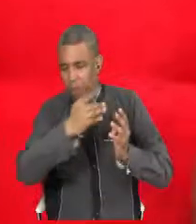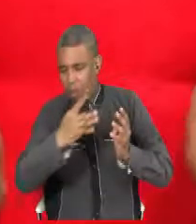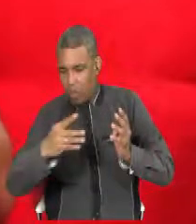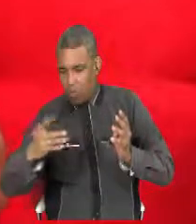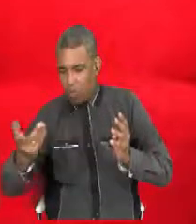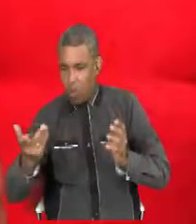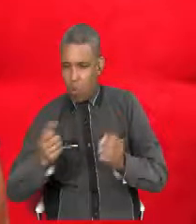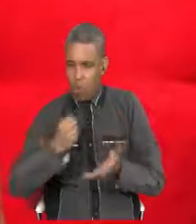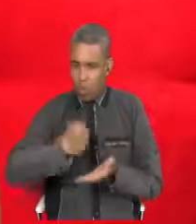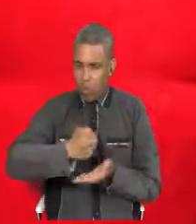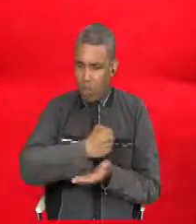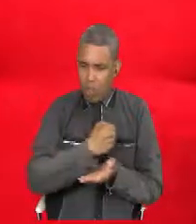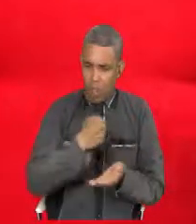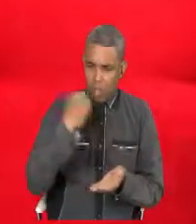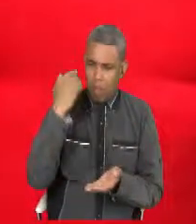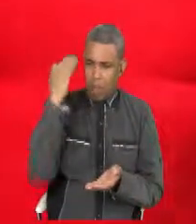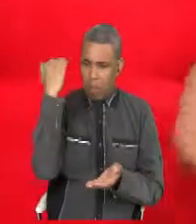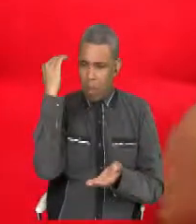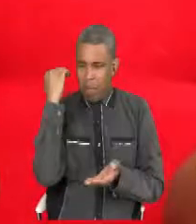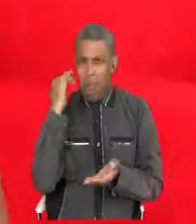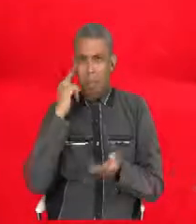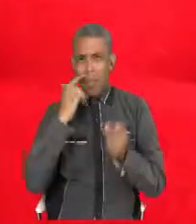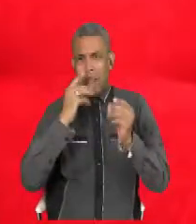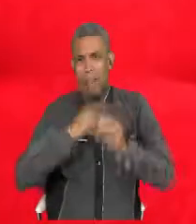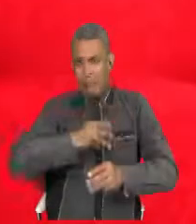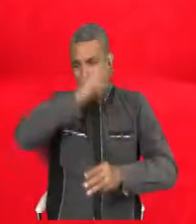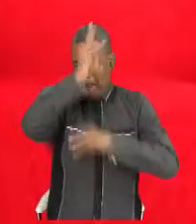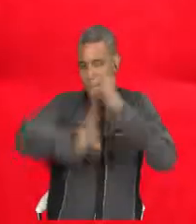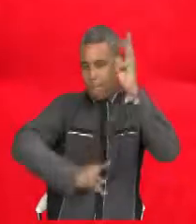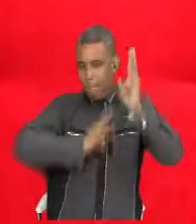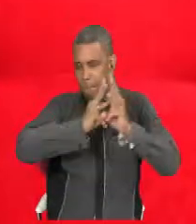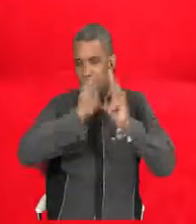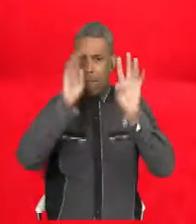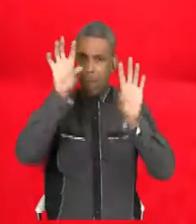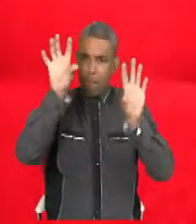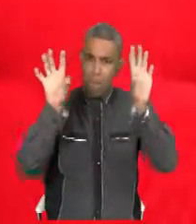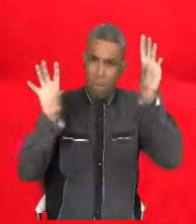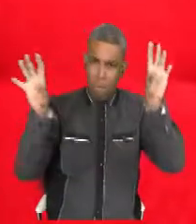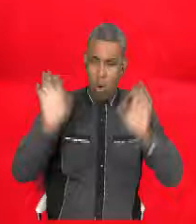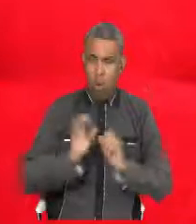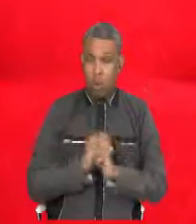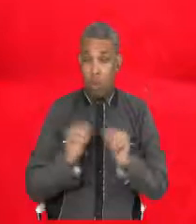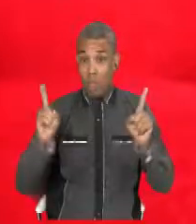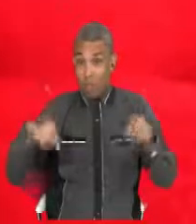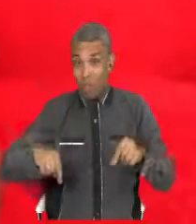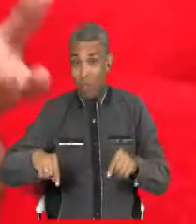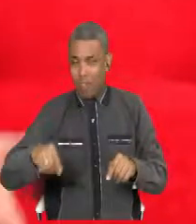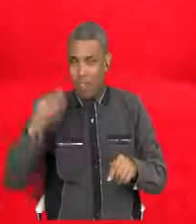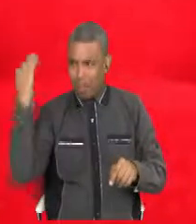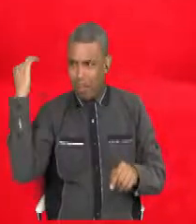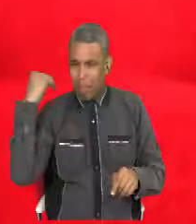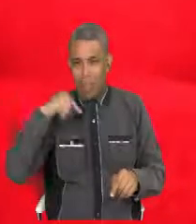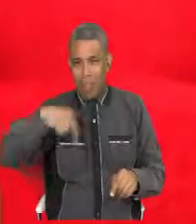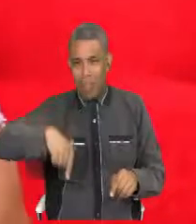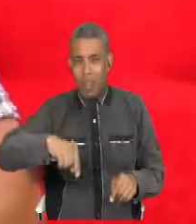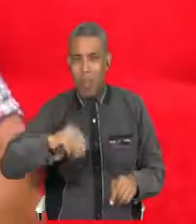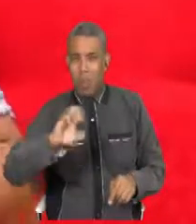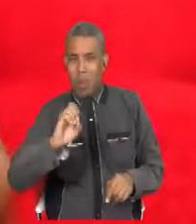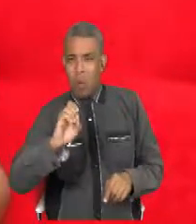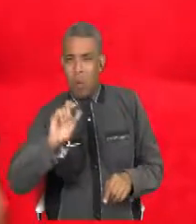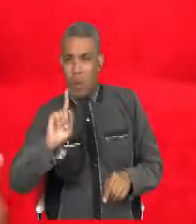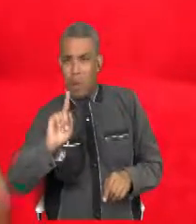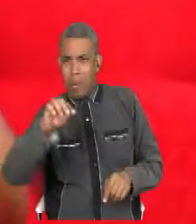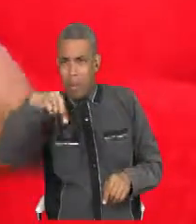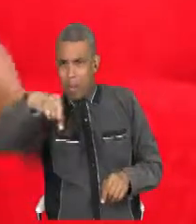Club Infantas en ese tiempo. También aquí en la ciudad con la Organización Femenina Popular, con la Unipaz. Yo